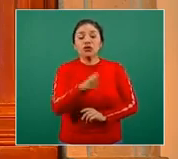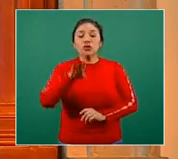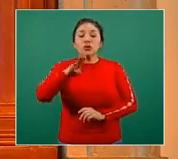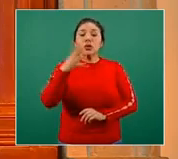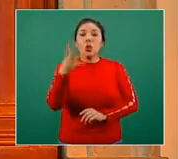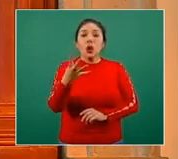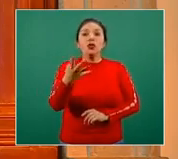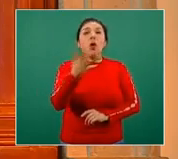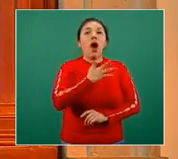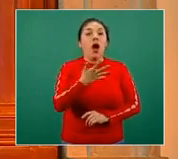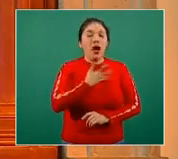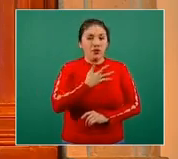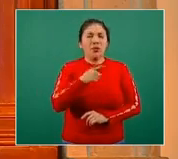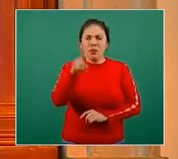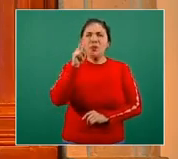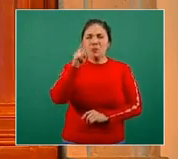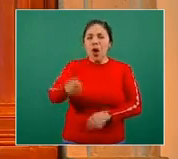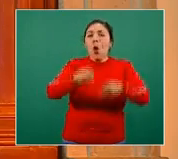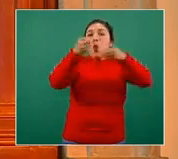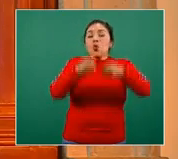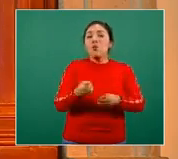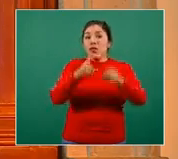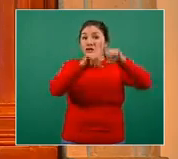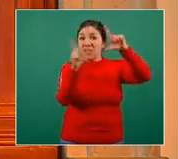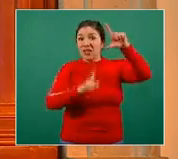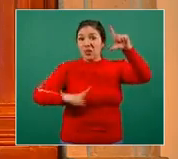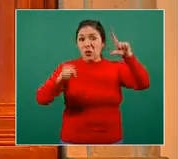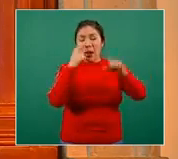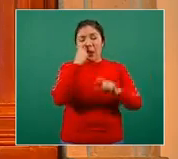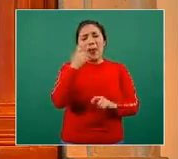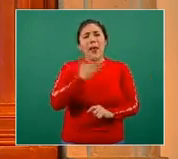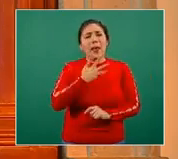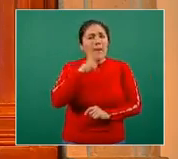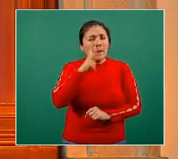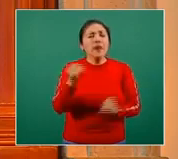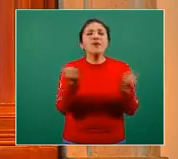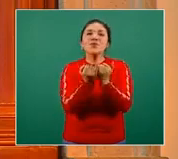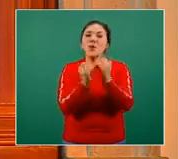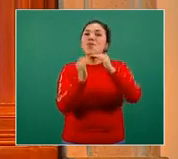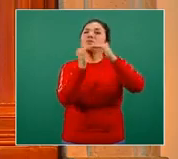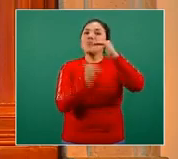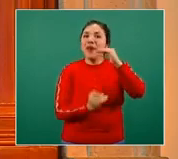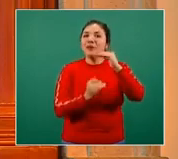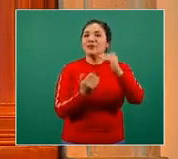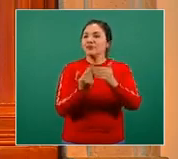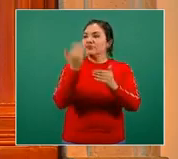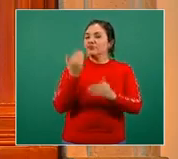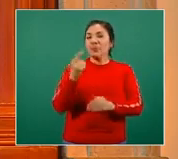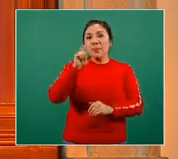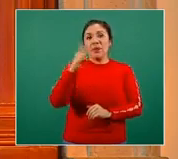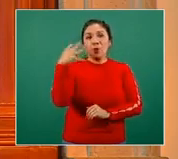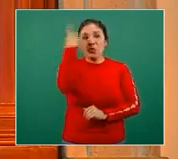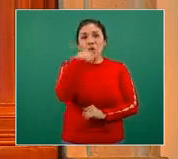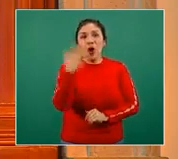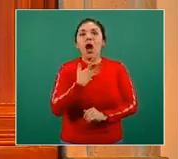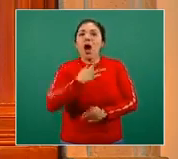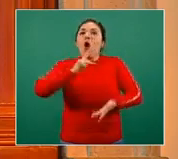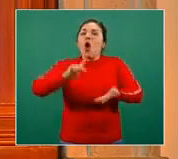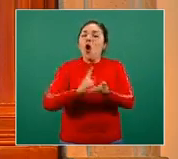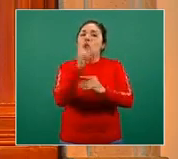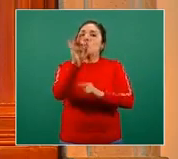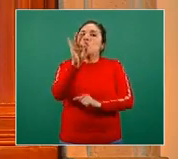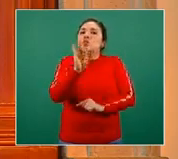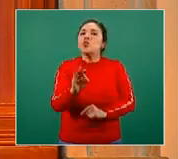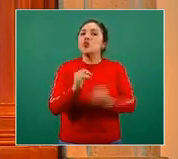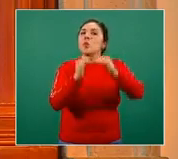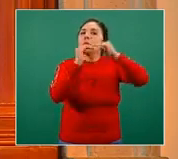18.294. Cuando vemos la ocupación nacional precisamente, vemos también esa disminución en las últimas 24 horas de otro punto